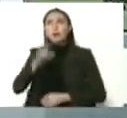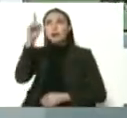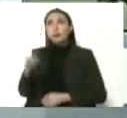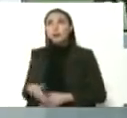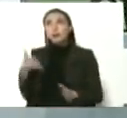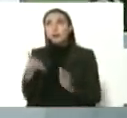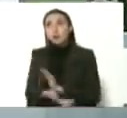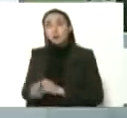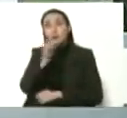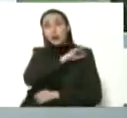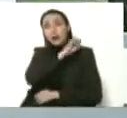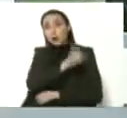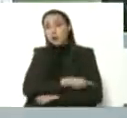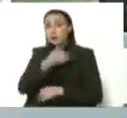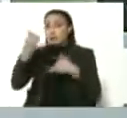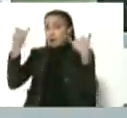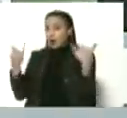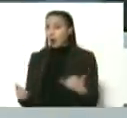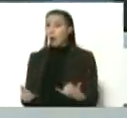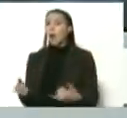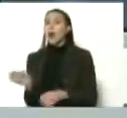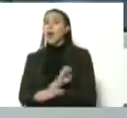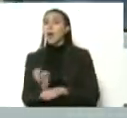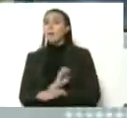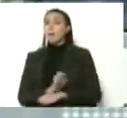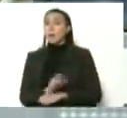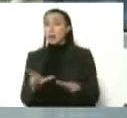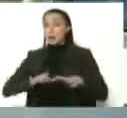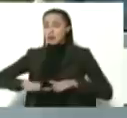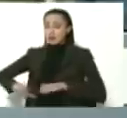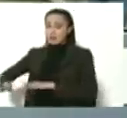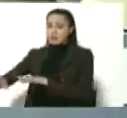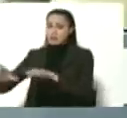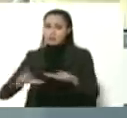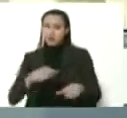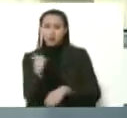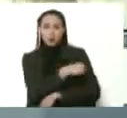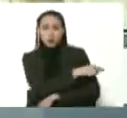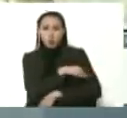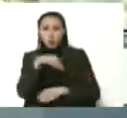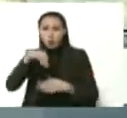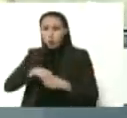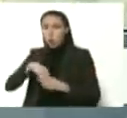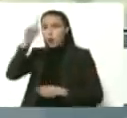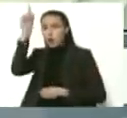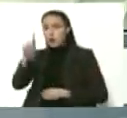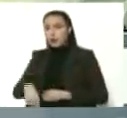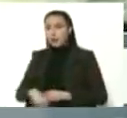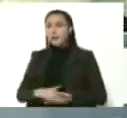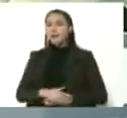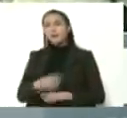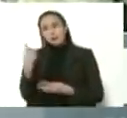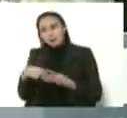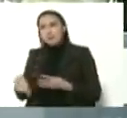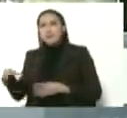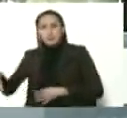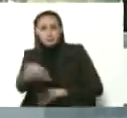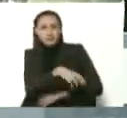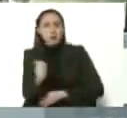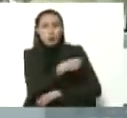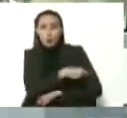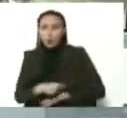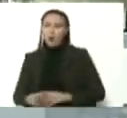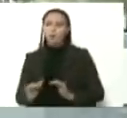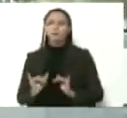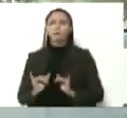Tarea Conjunta ahora también vamos a entrar en la emergencia. No solamente en la emergencia del Hospital Victorino, sino en la emergencia de varios hospitales, no todos al